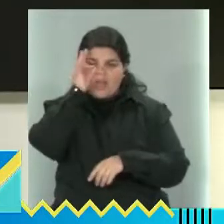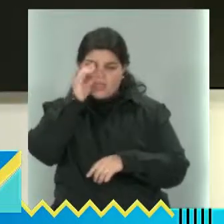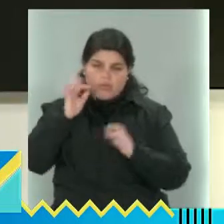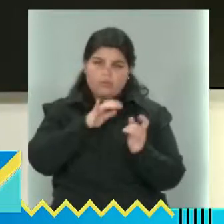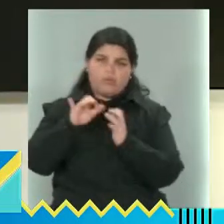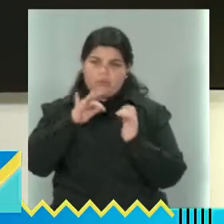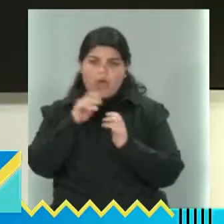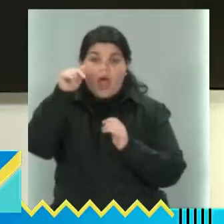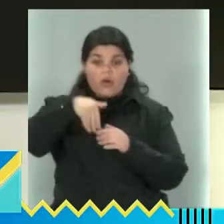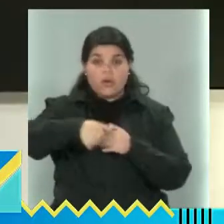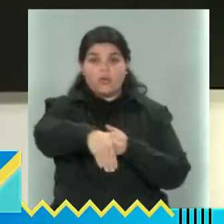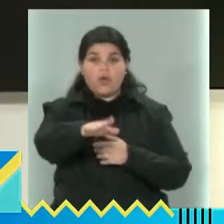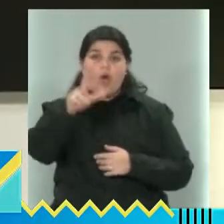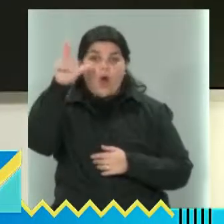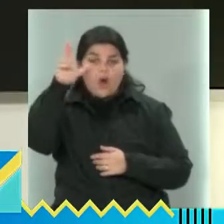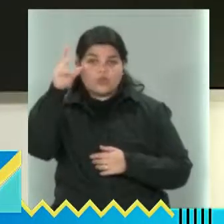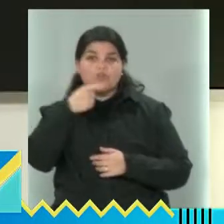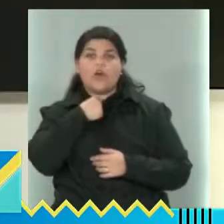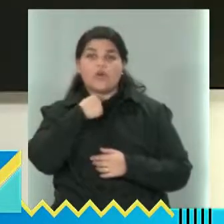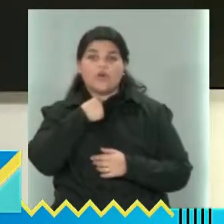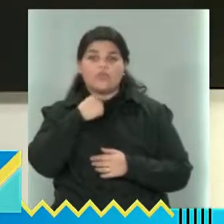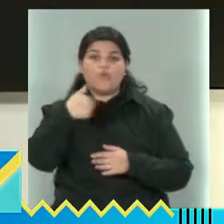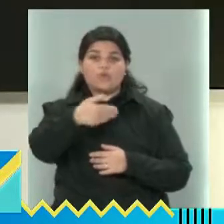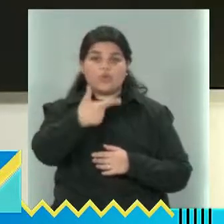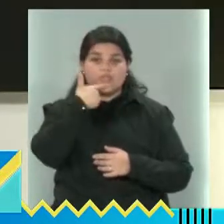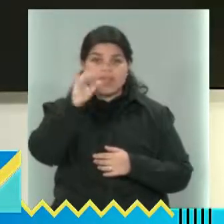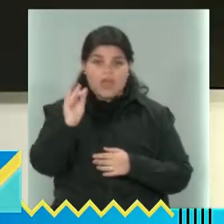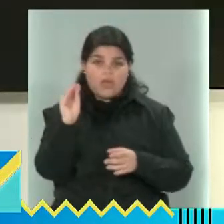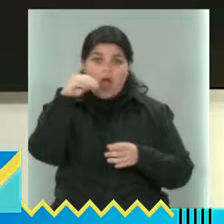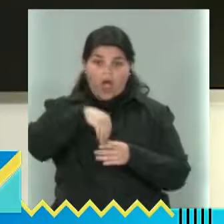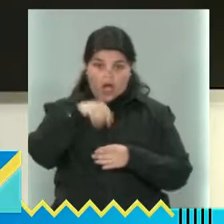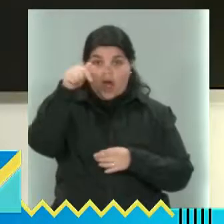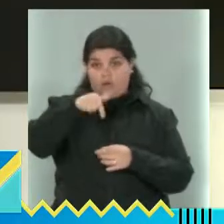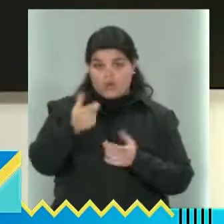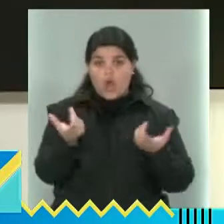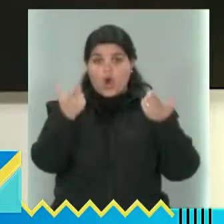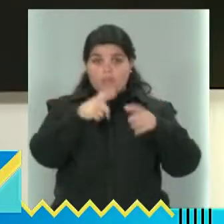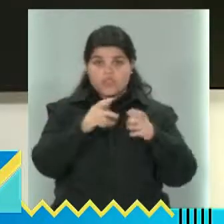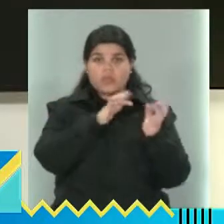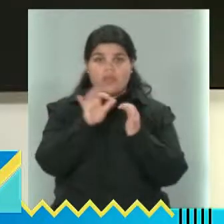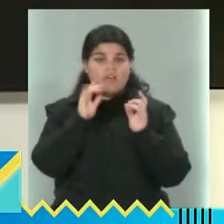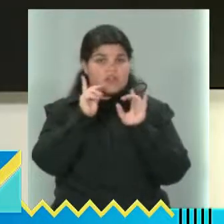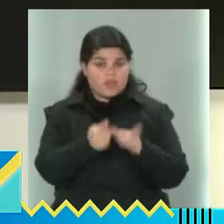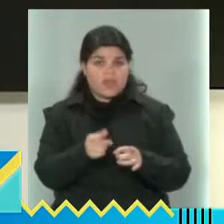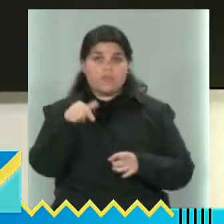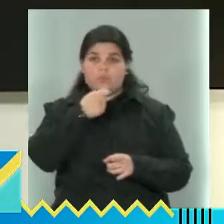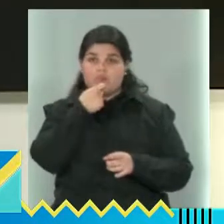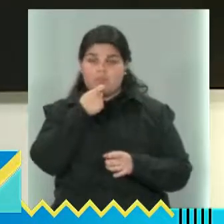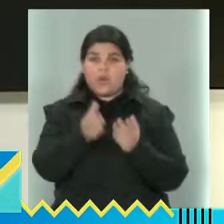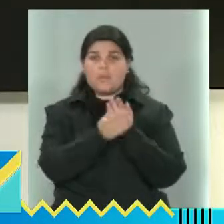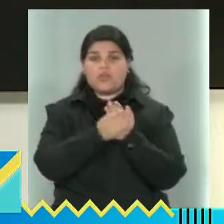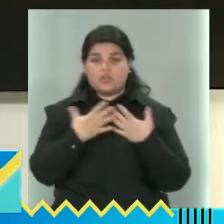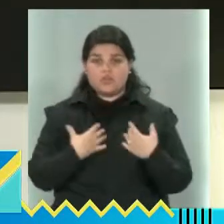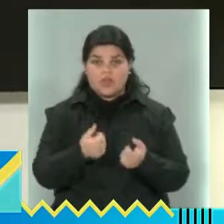dar también en el Senado el próximo 8 de agosto y en este momento en comisión se están dando también esos debates. Hoy, por ejemplo, el ministro de Salud también